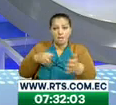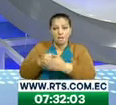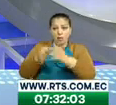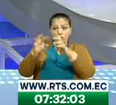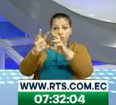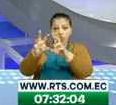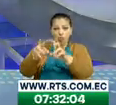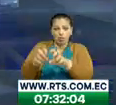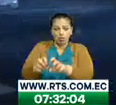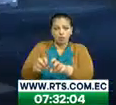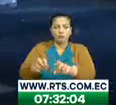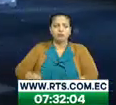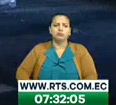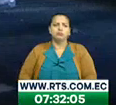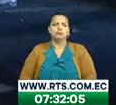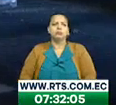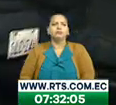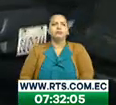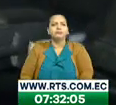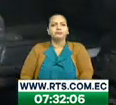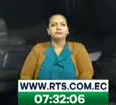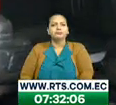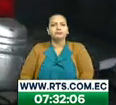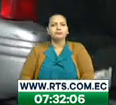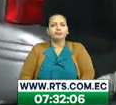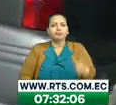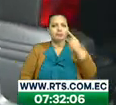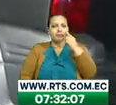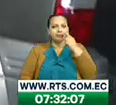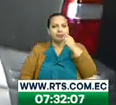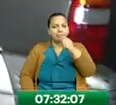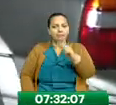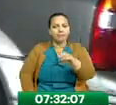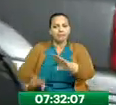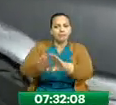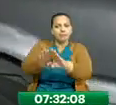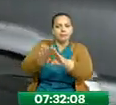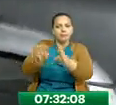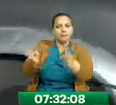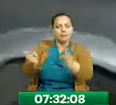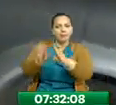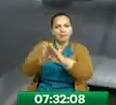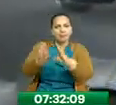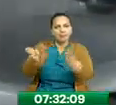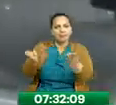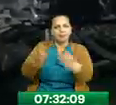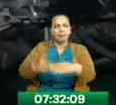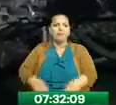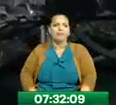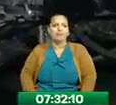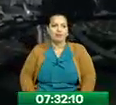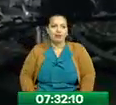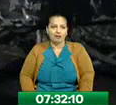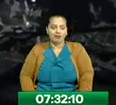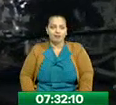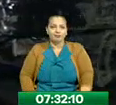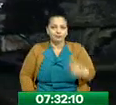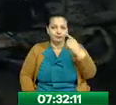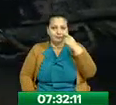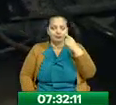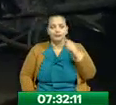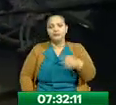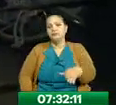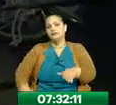conductores desaprensivos es que la puerta de entrada de la casa está en toda la esquina. Uh-huh. Es decir, que no es que está diagonal de